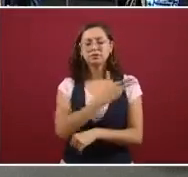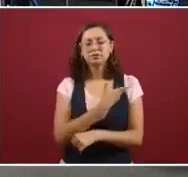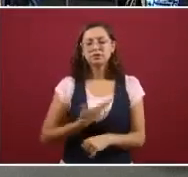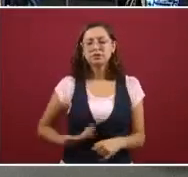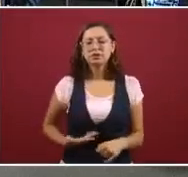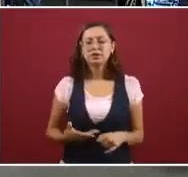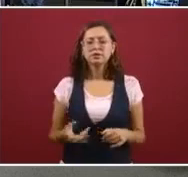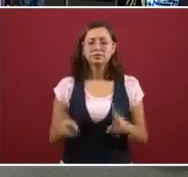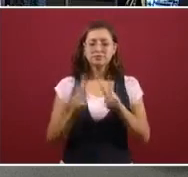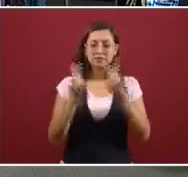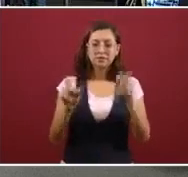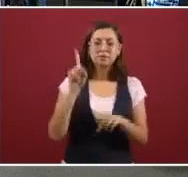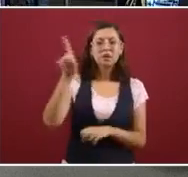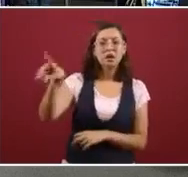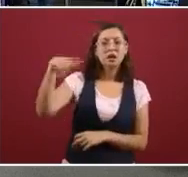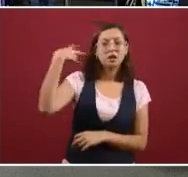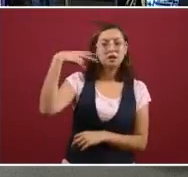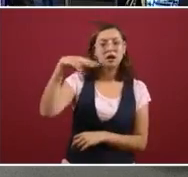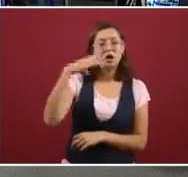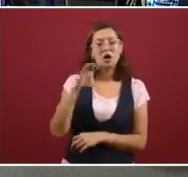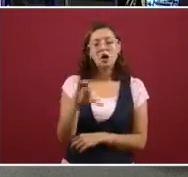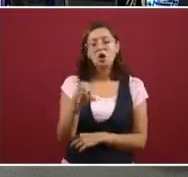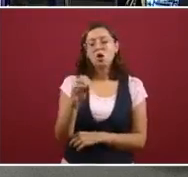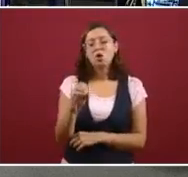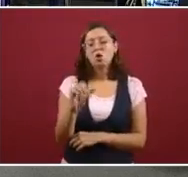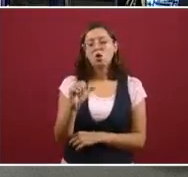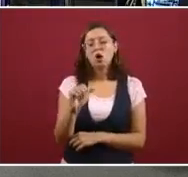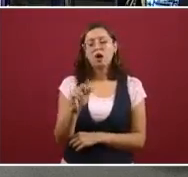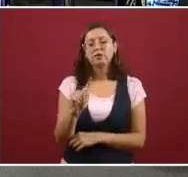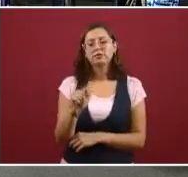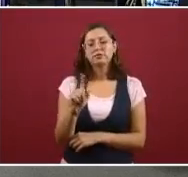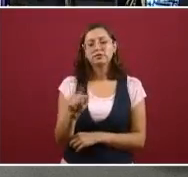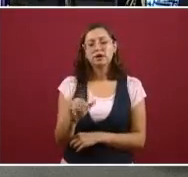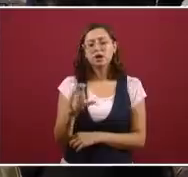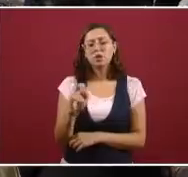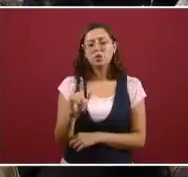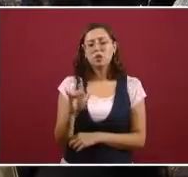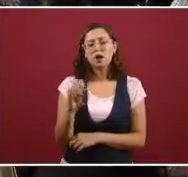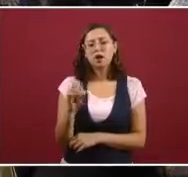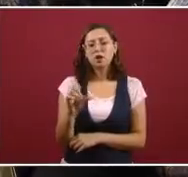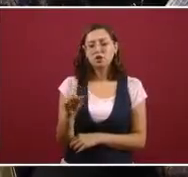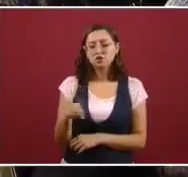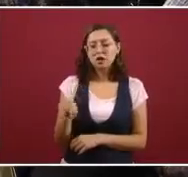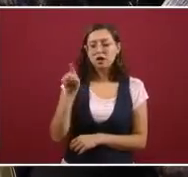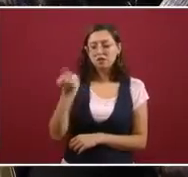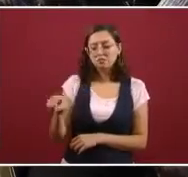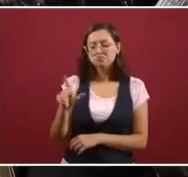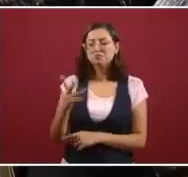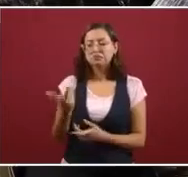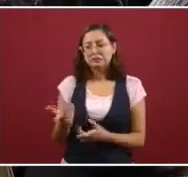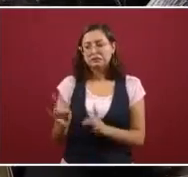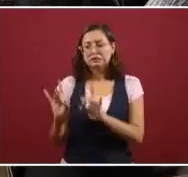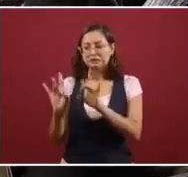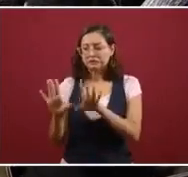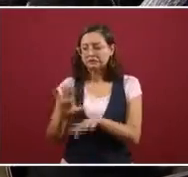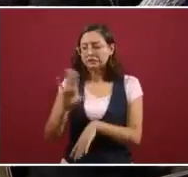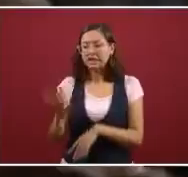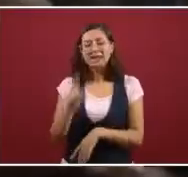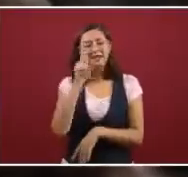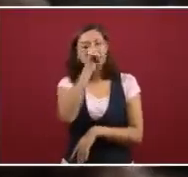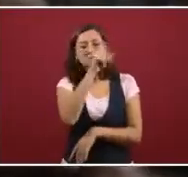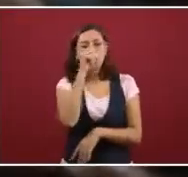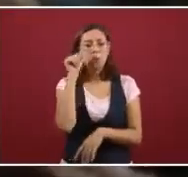Del tema de Coatzacoalcos, yo le quiero preguntar, también hubo un asesinato terrible de tres niñas en Ciudad Juárez, vamos, siguen ocurriendo pues